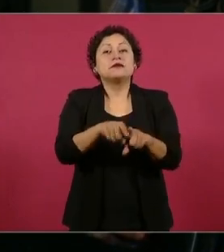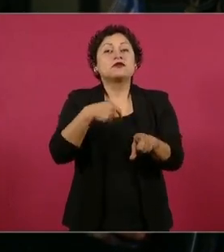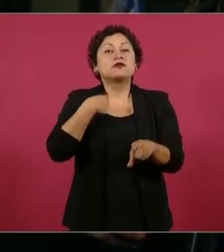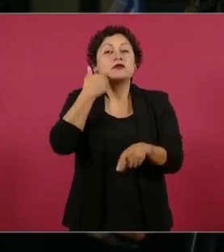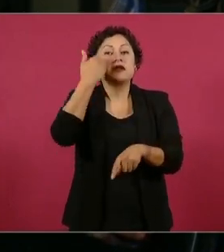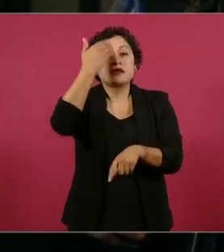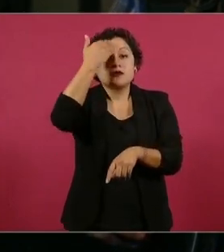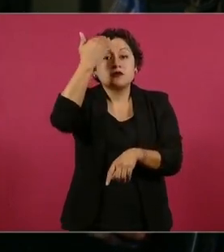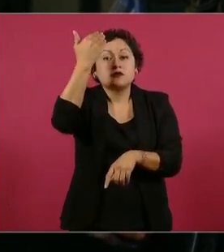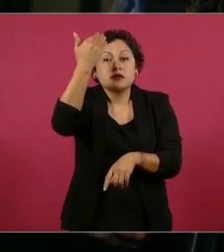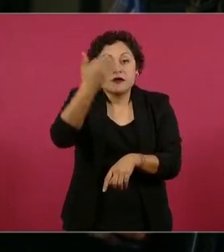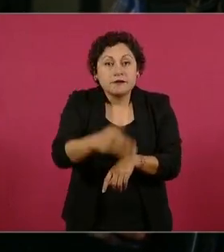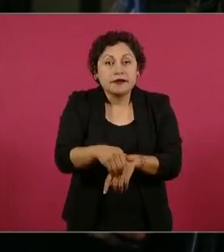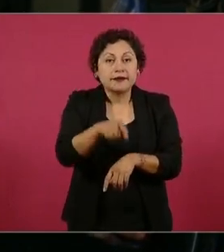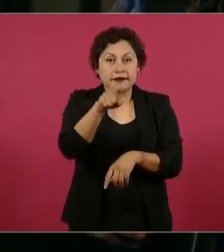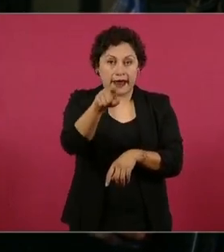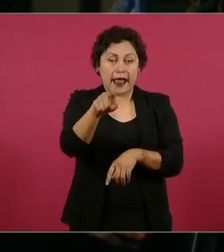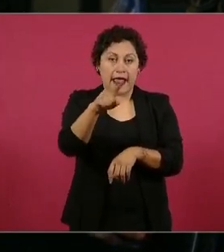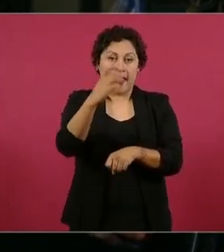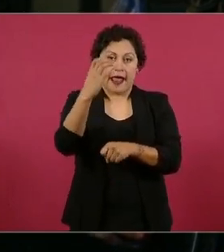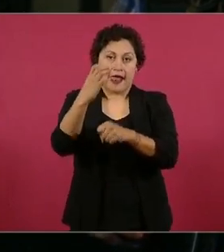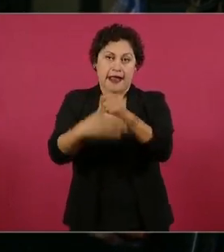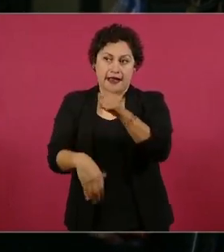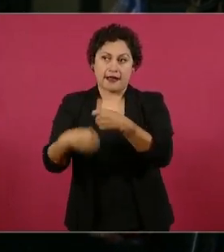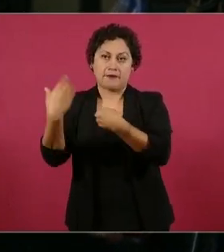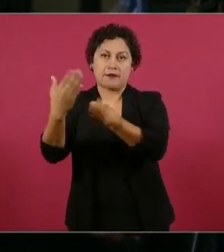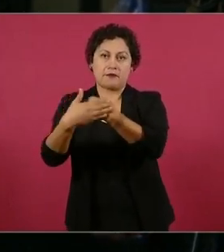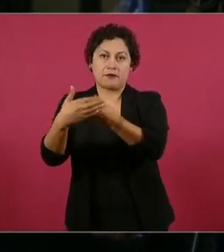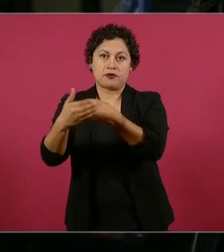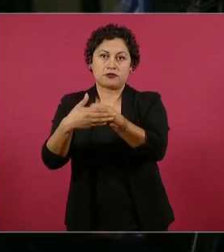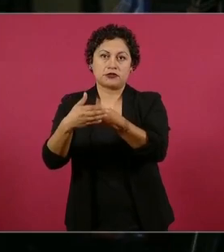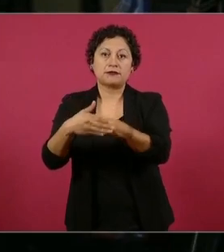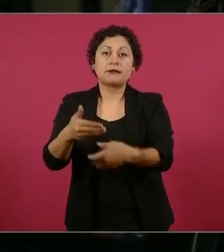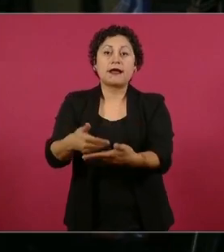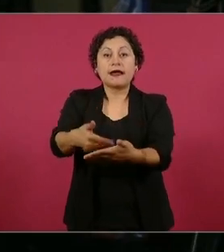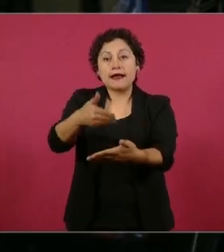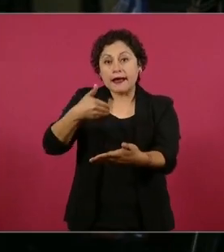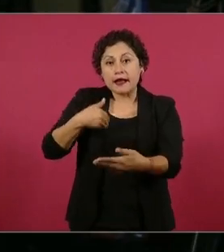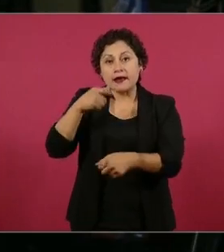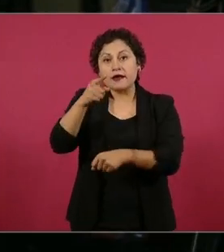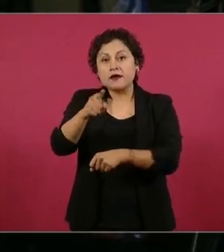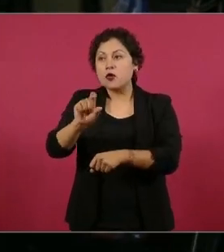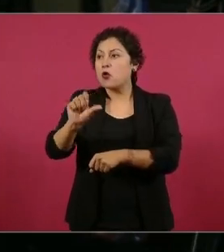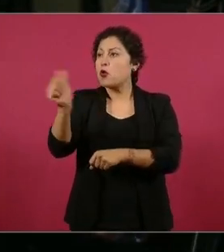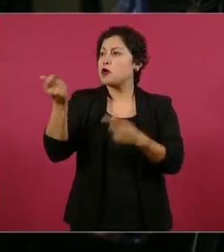¿con quiénes más planea reunir? No sé si ya tenga programadas algunas reuniones,